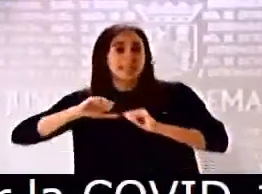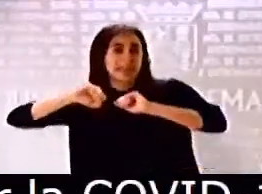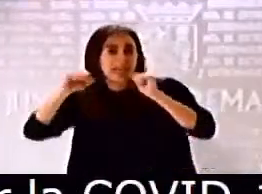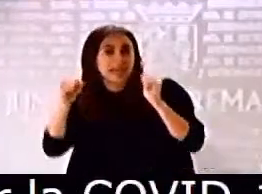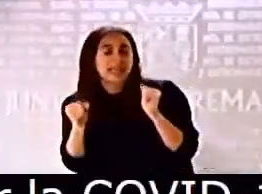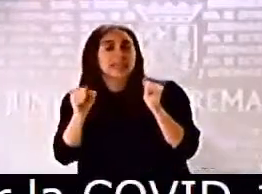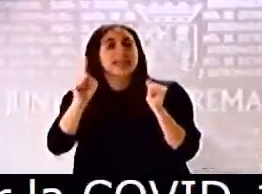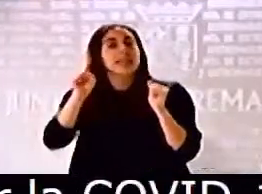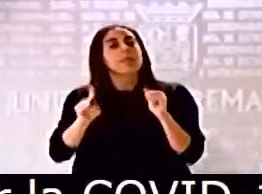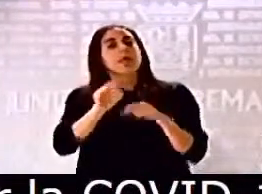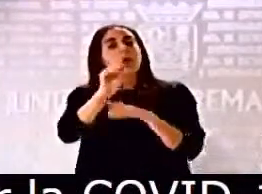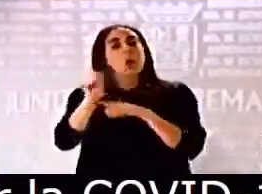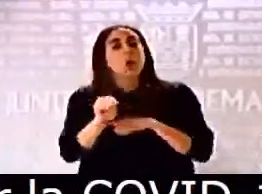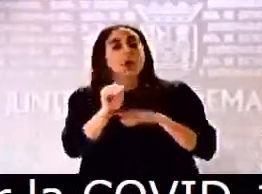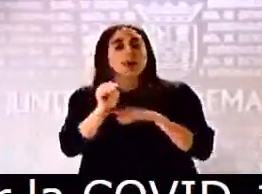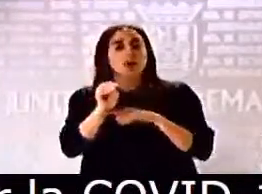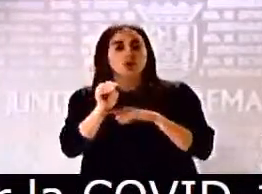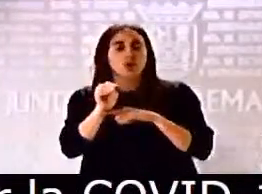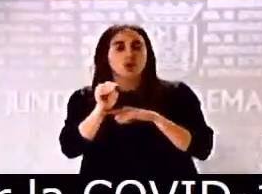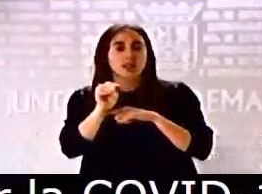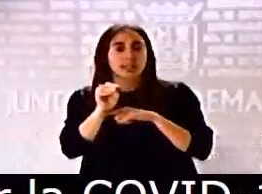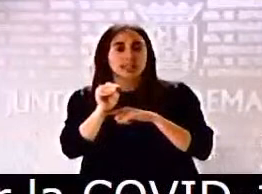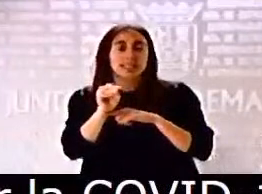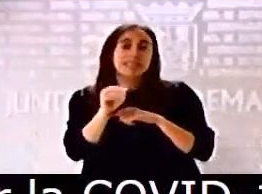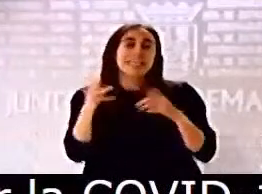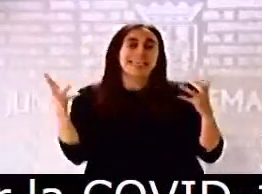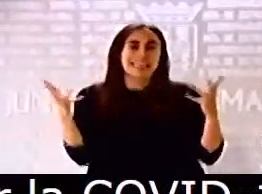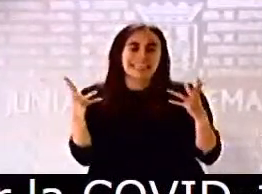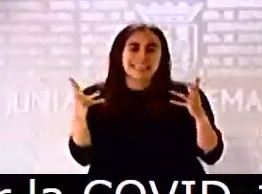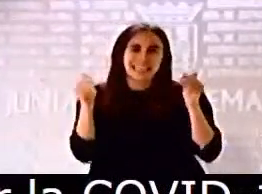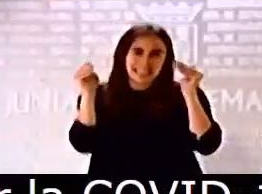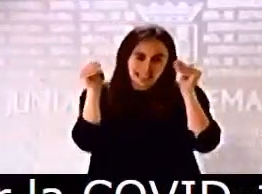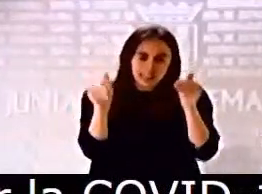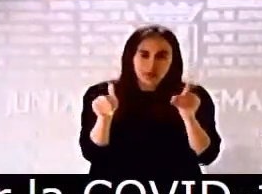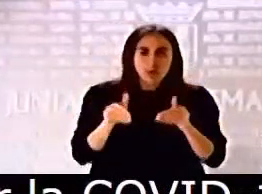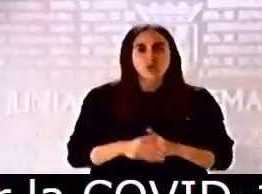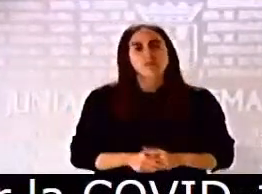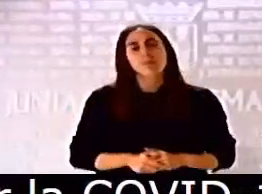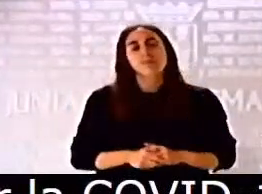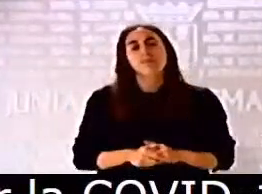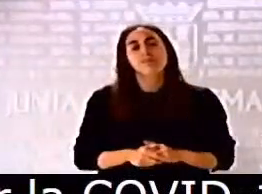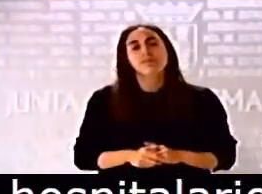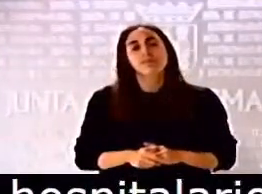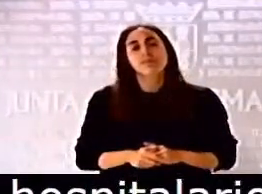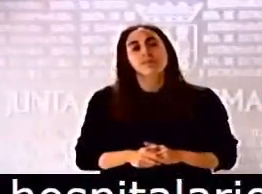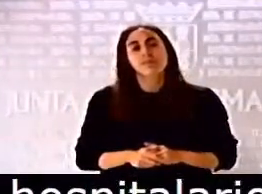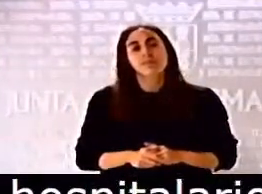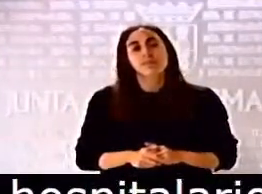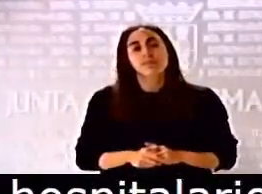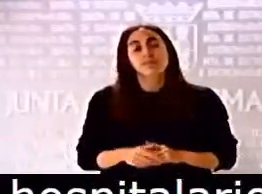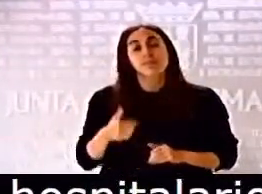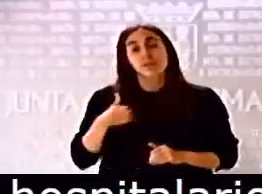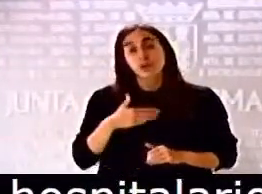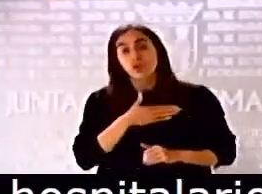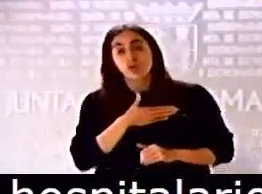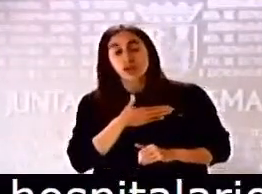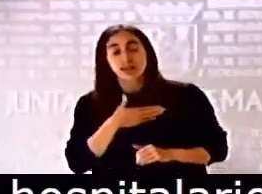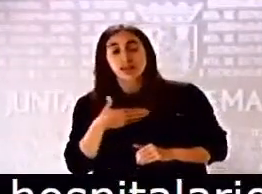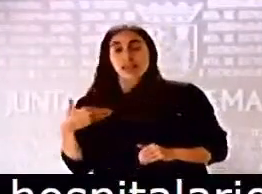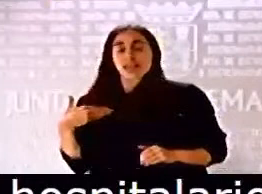unidades de cuidados intensivos. Quiero que ese